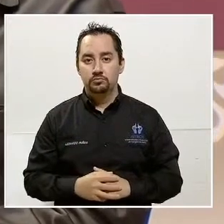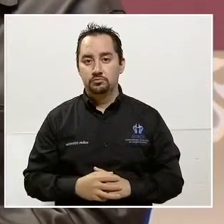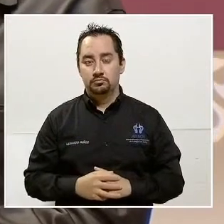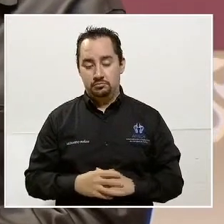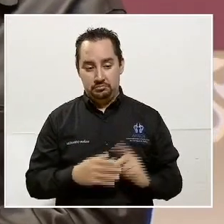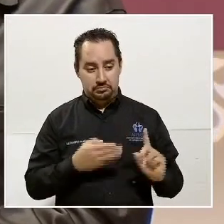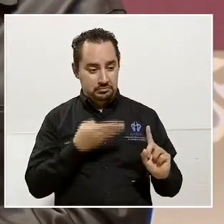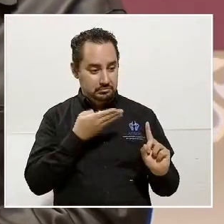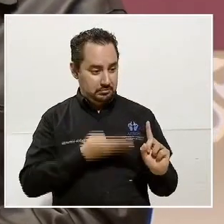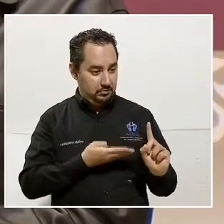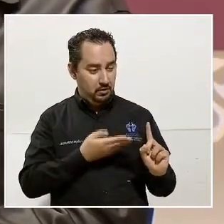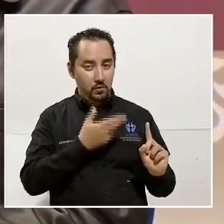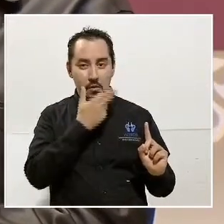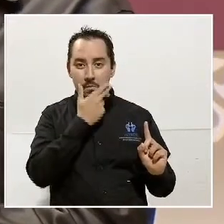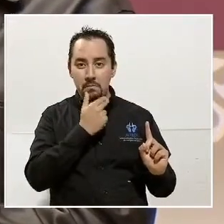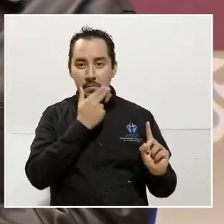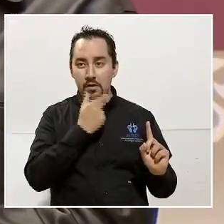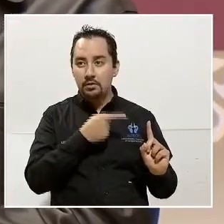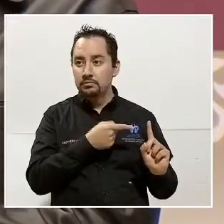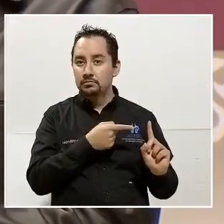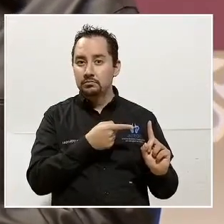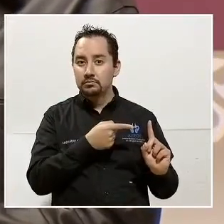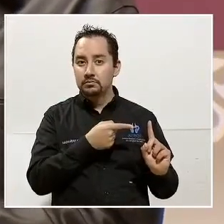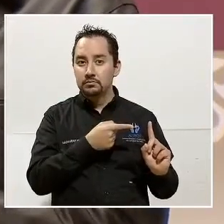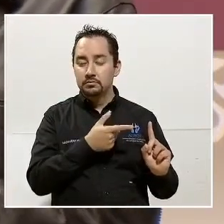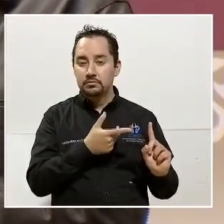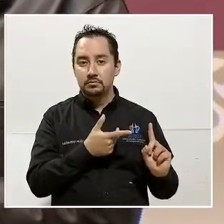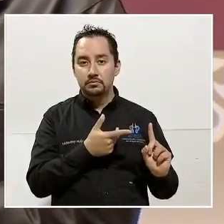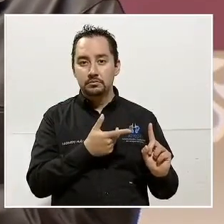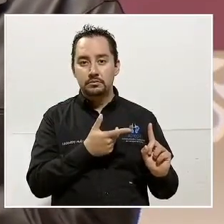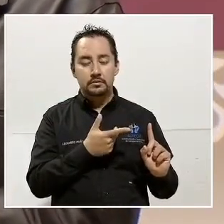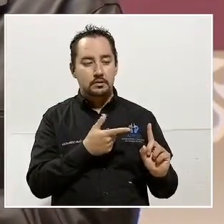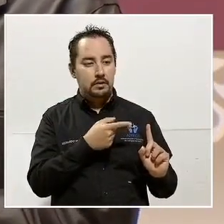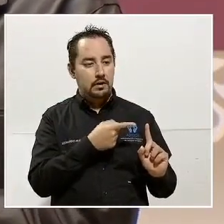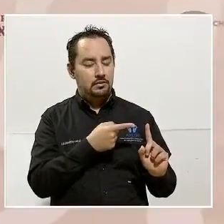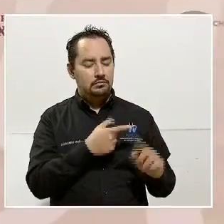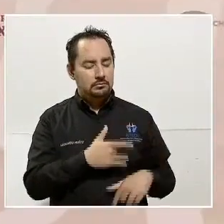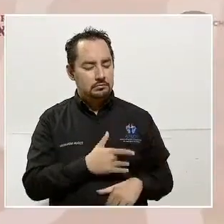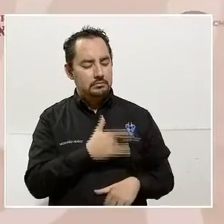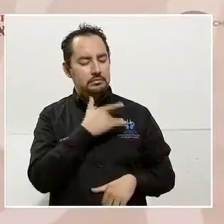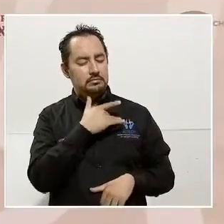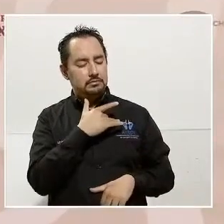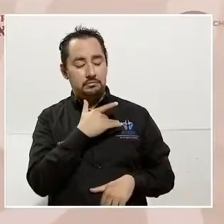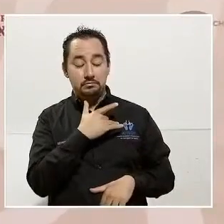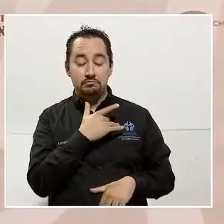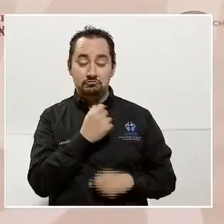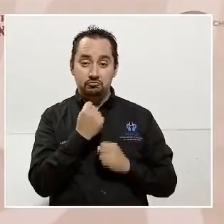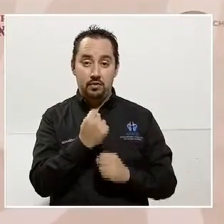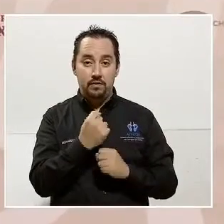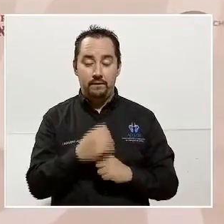hombre de profundas convicciones